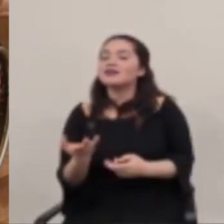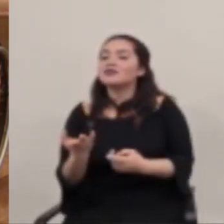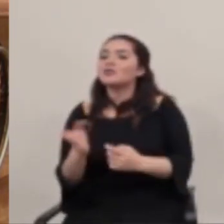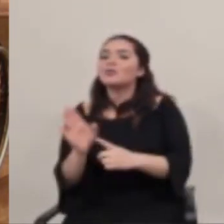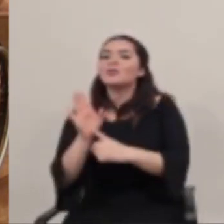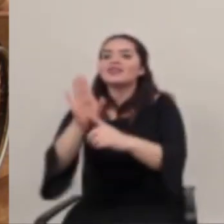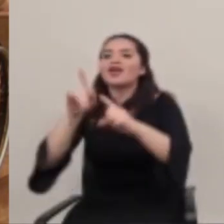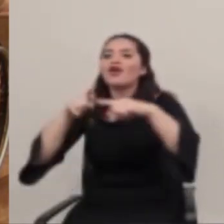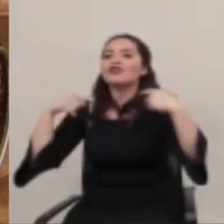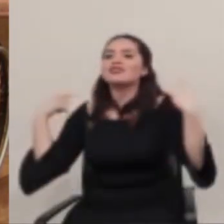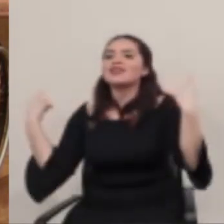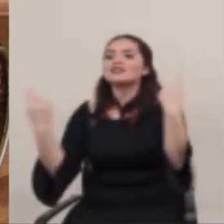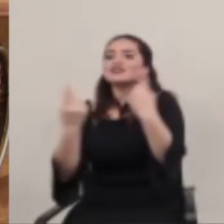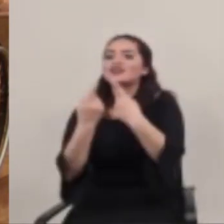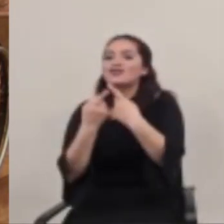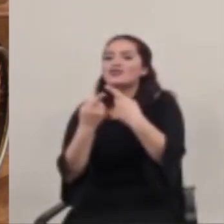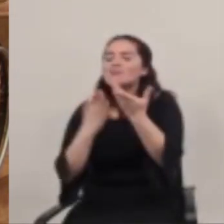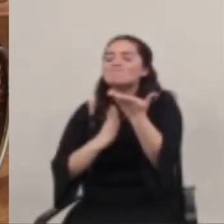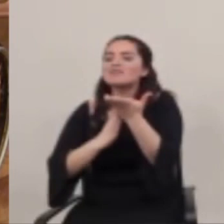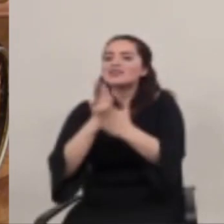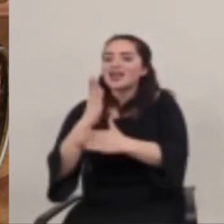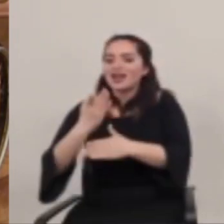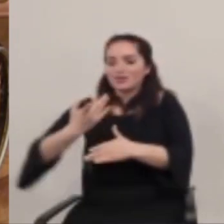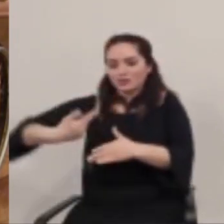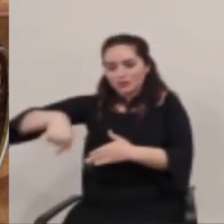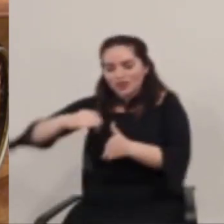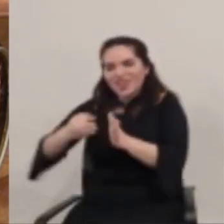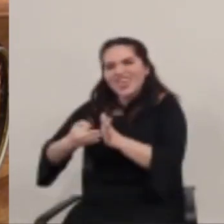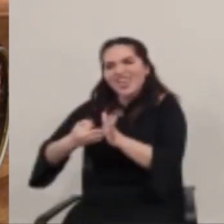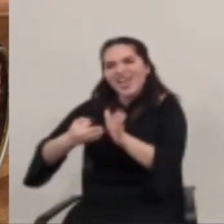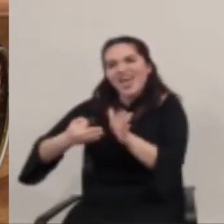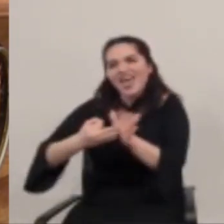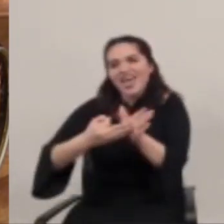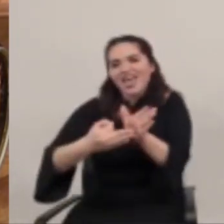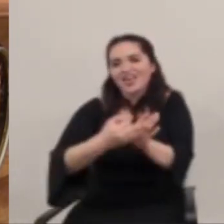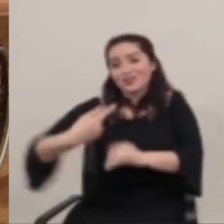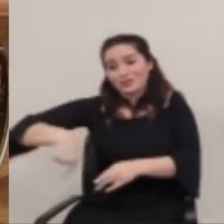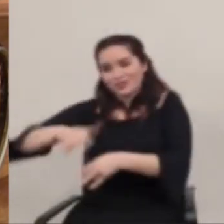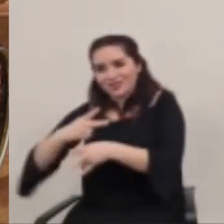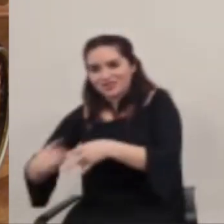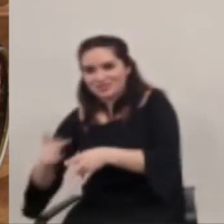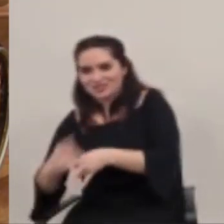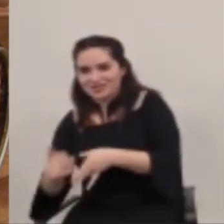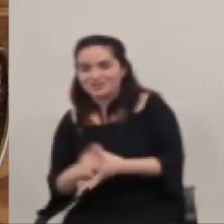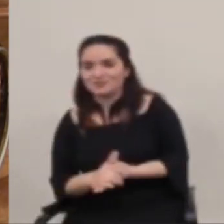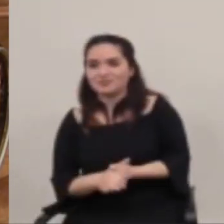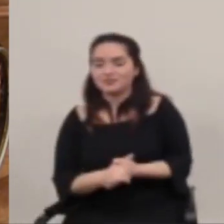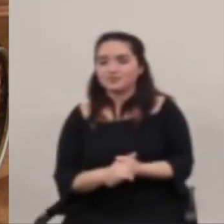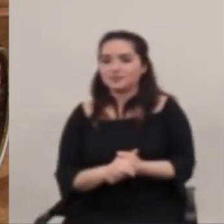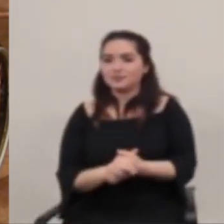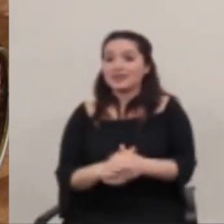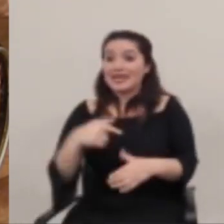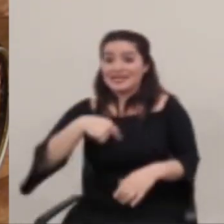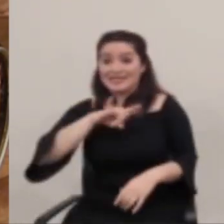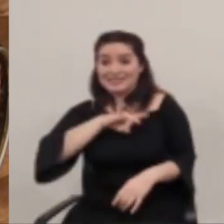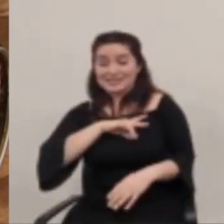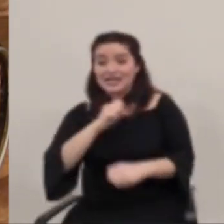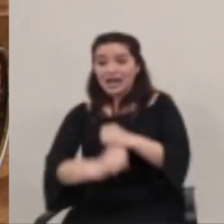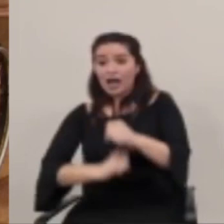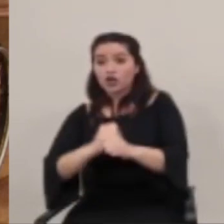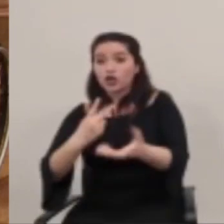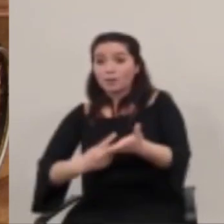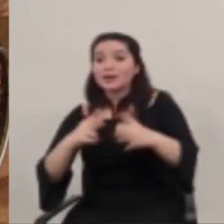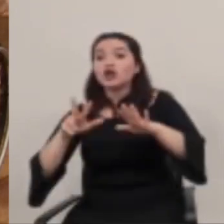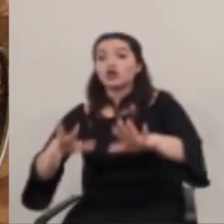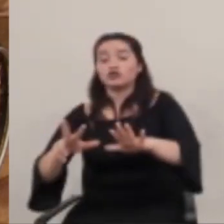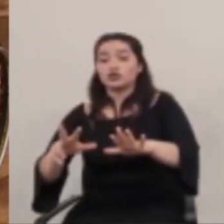poder guiar nuestra forma de actuar. Si bien, como ya se mencionó anteriormente, la convención fue ratificada en Chile en el año 2008,